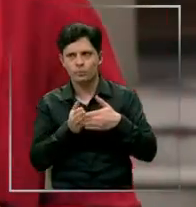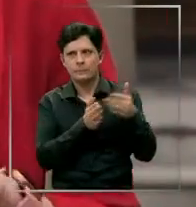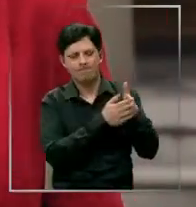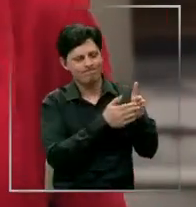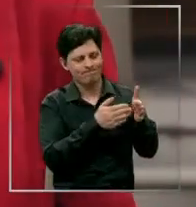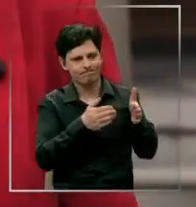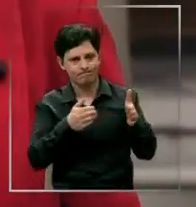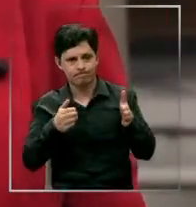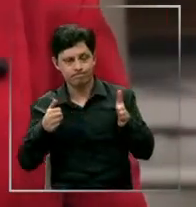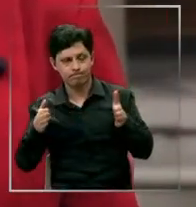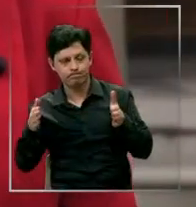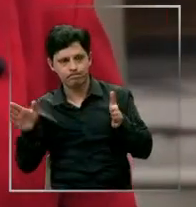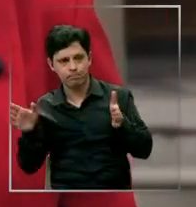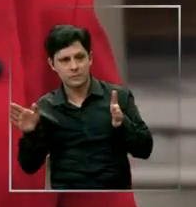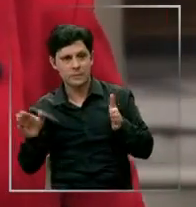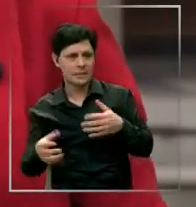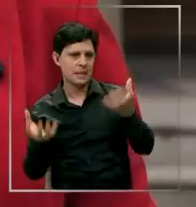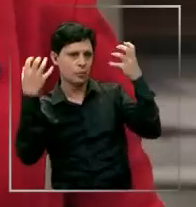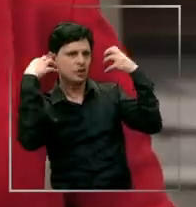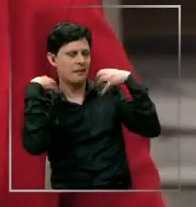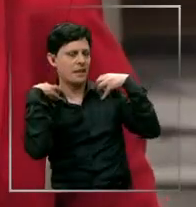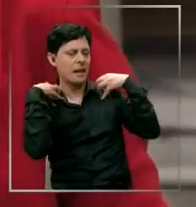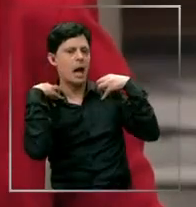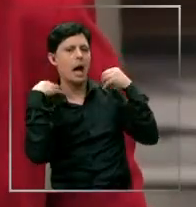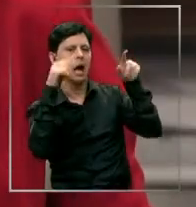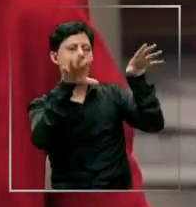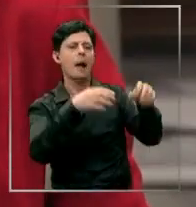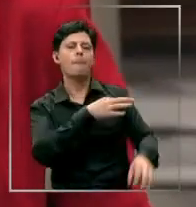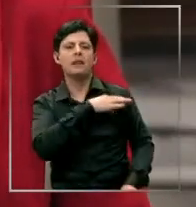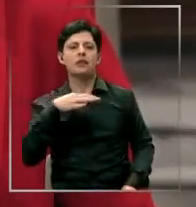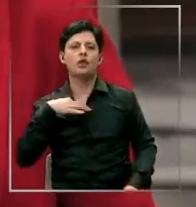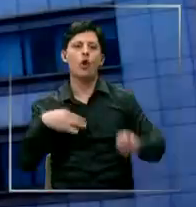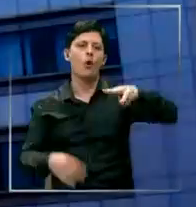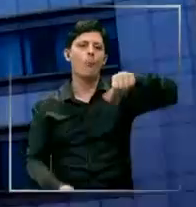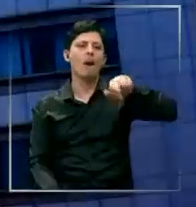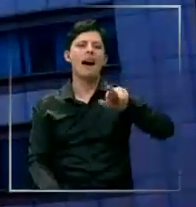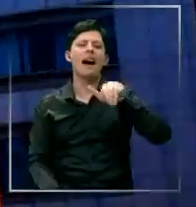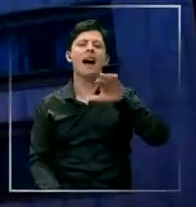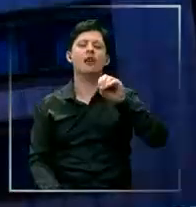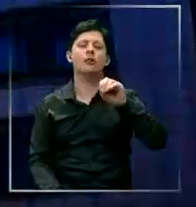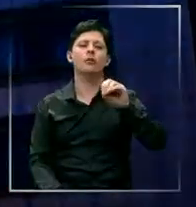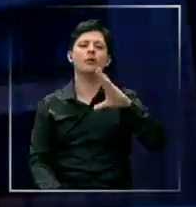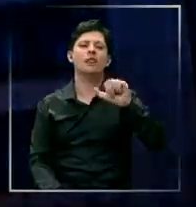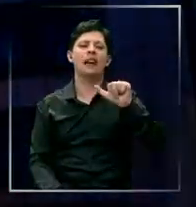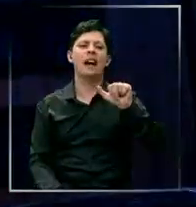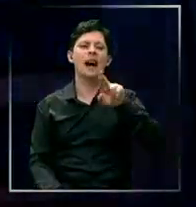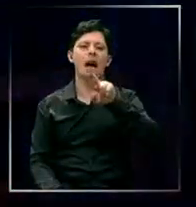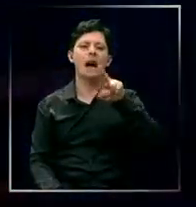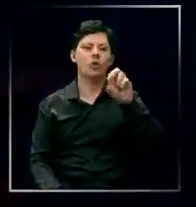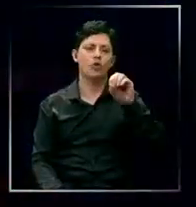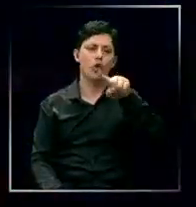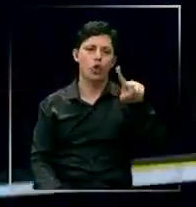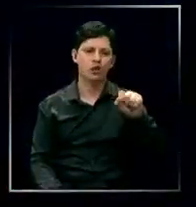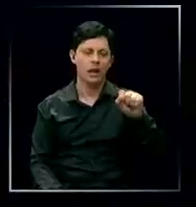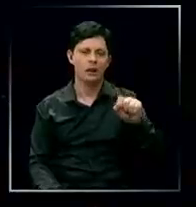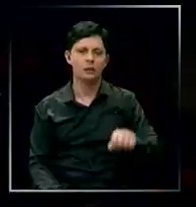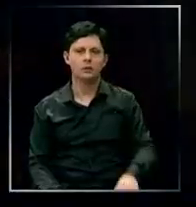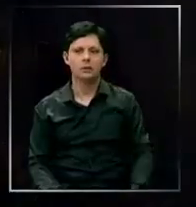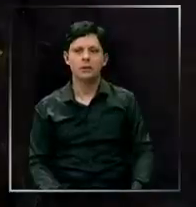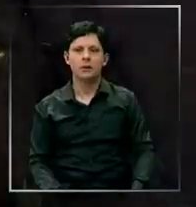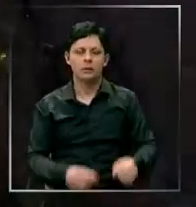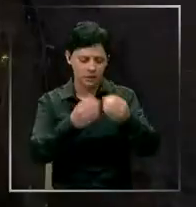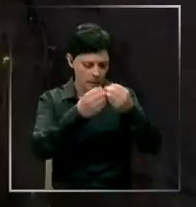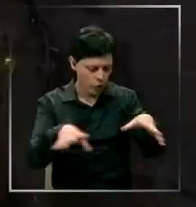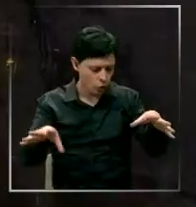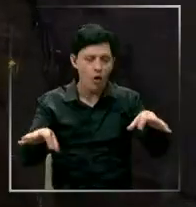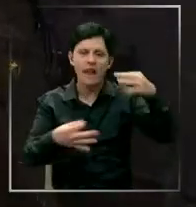tiempo. Gran parte de esa responsabilidad ha estado a cargo del ministro Mario Carroza. La pérdida de la ficha